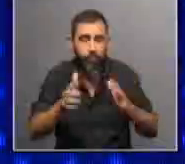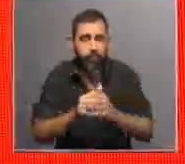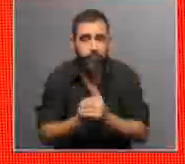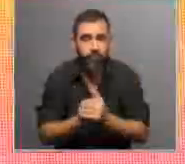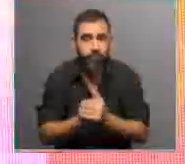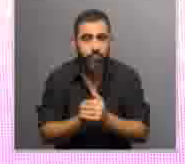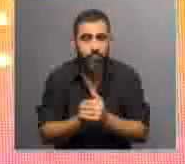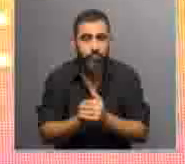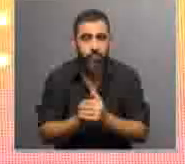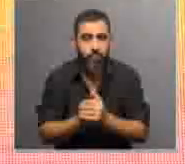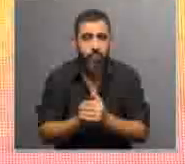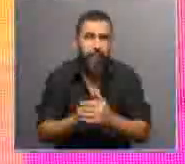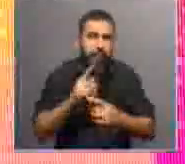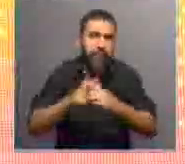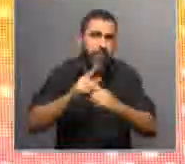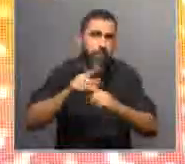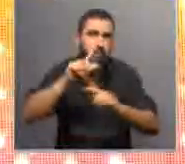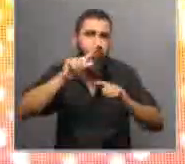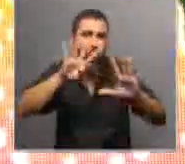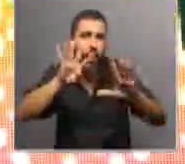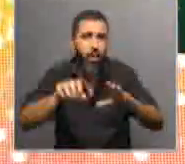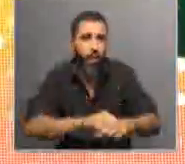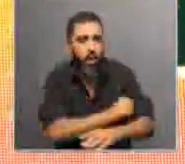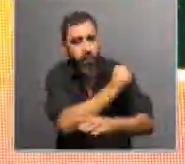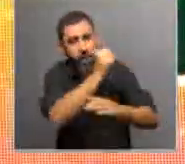desde mediados del siglo XIX